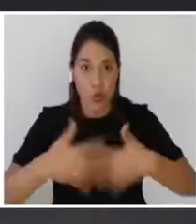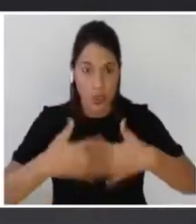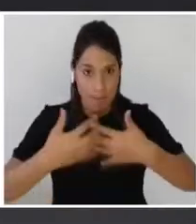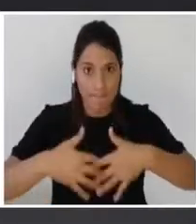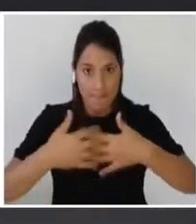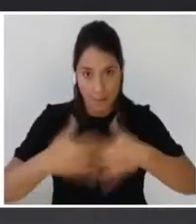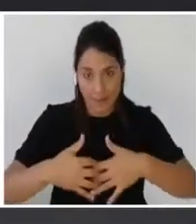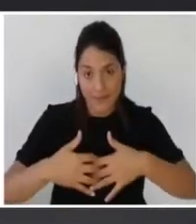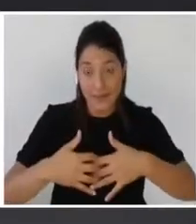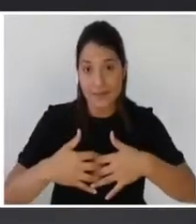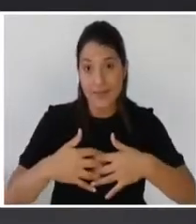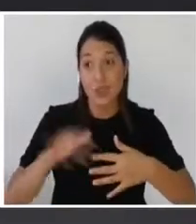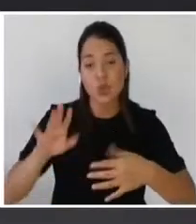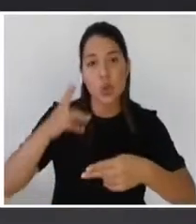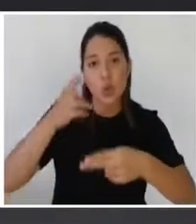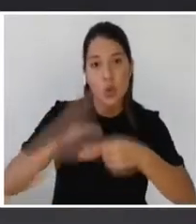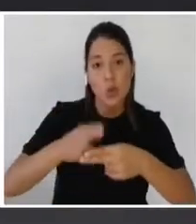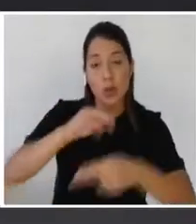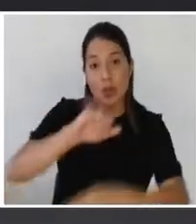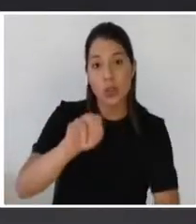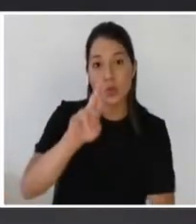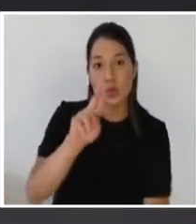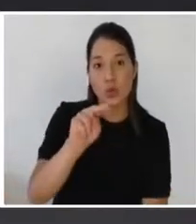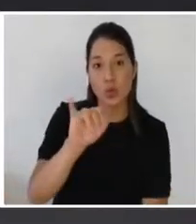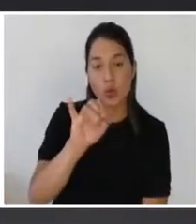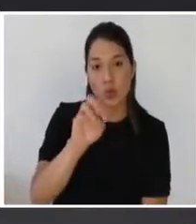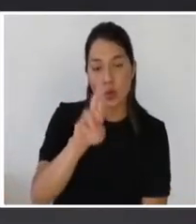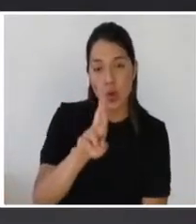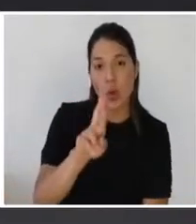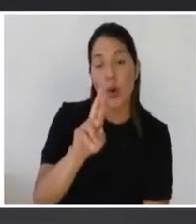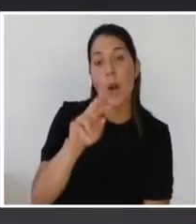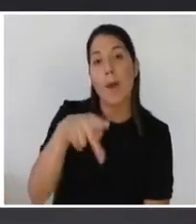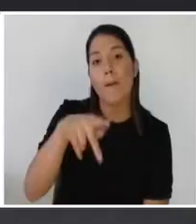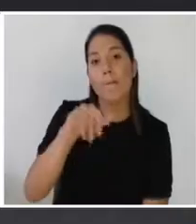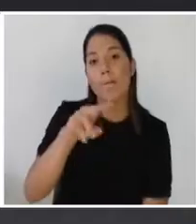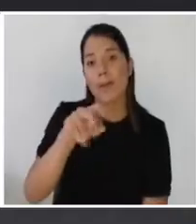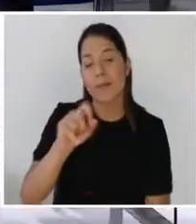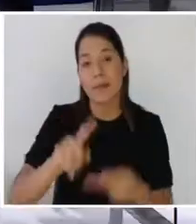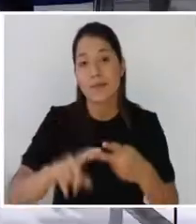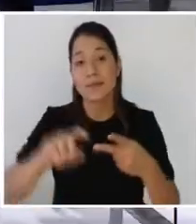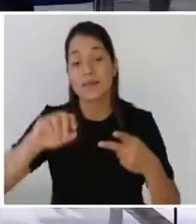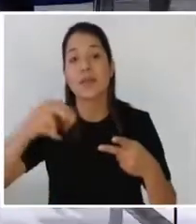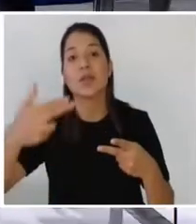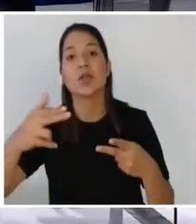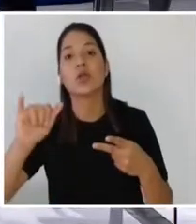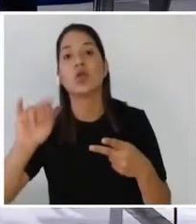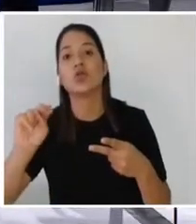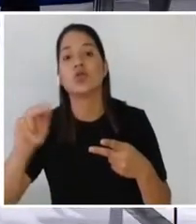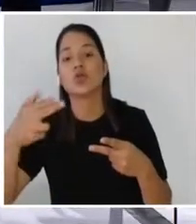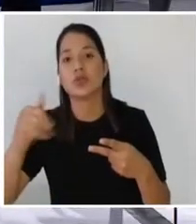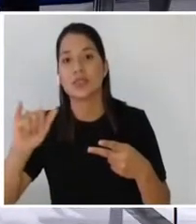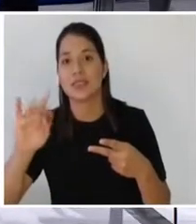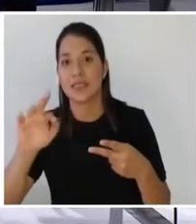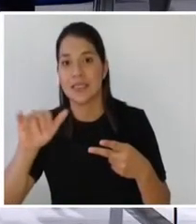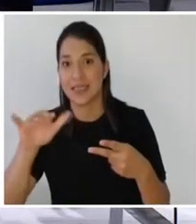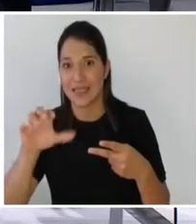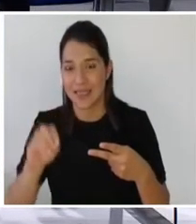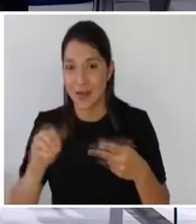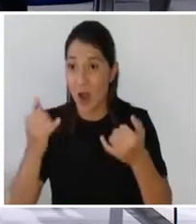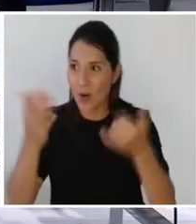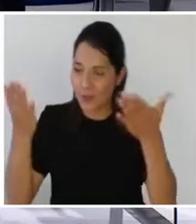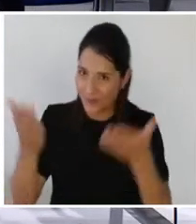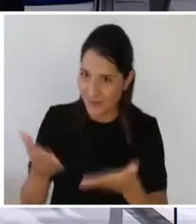cuyos nombres son Junior Pymes CR y Chunchiticos Lucy. Bueno, les damos la bienvenida a las dos. Empezamos con Lucy.